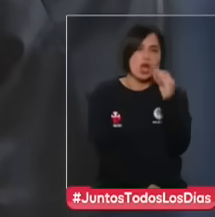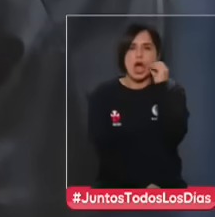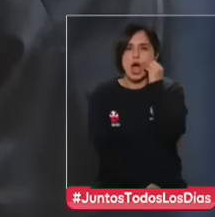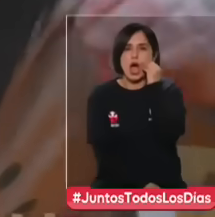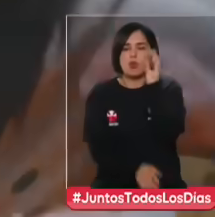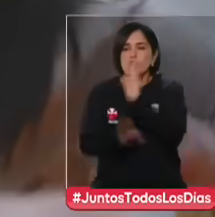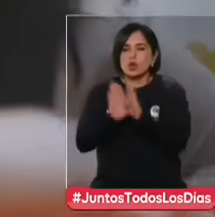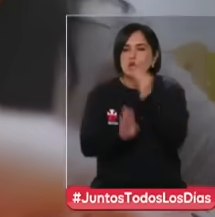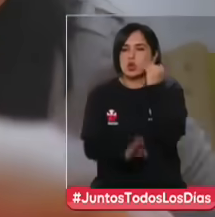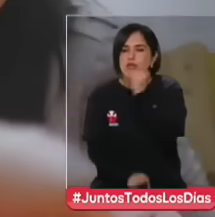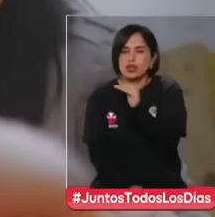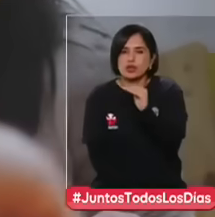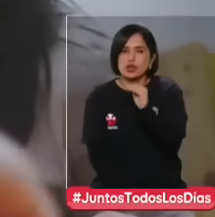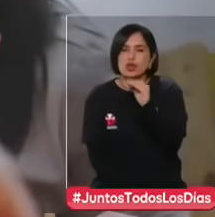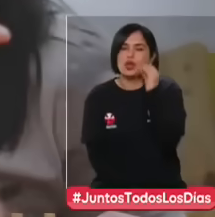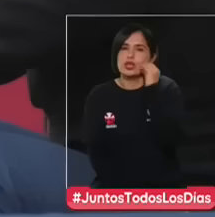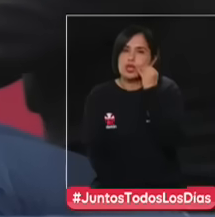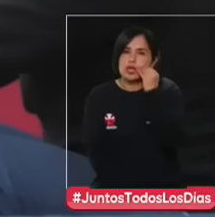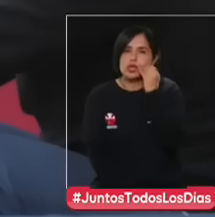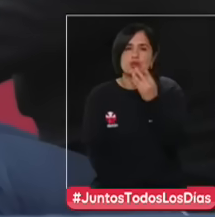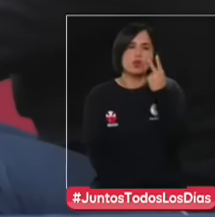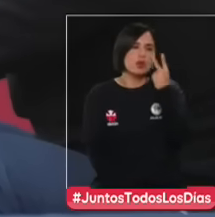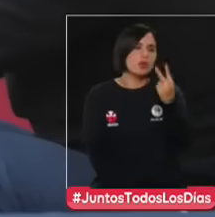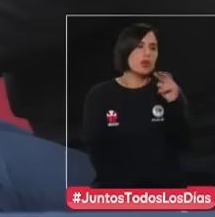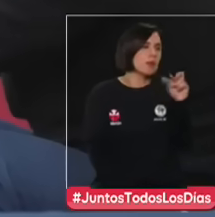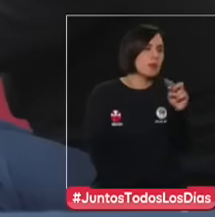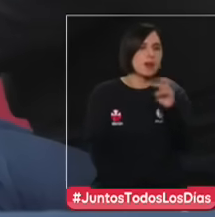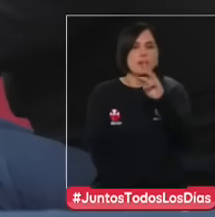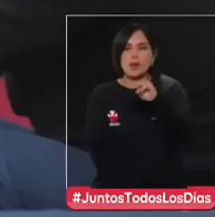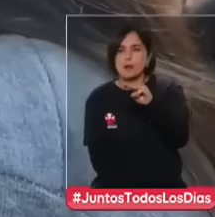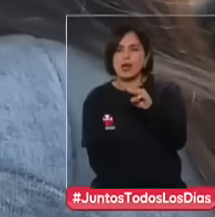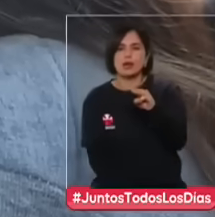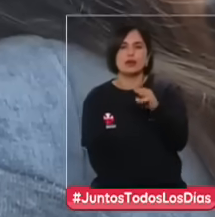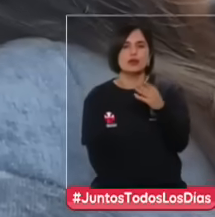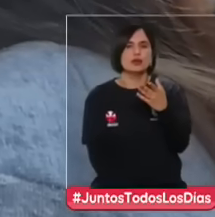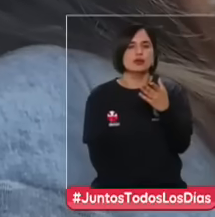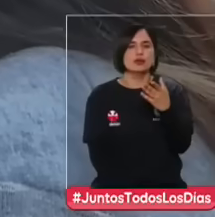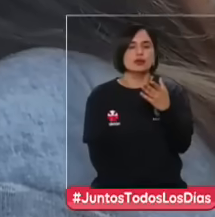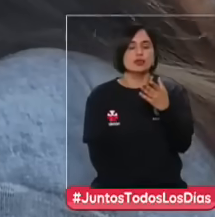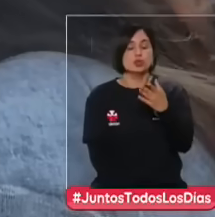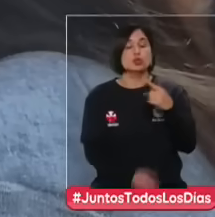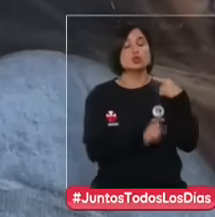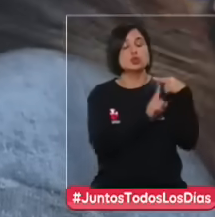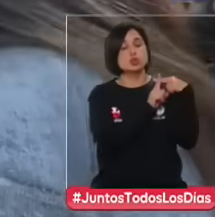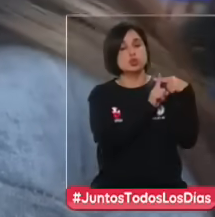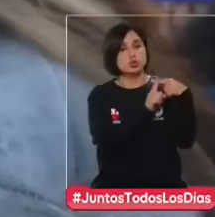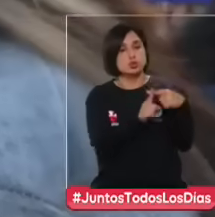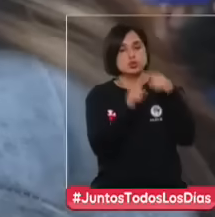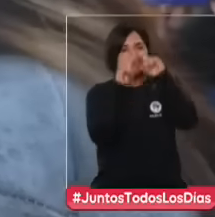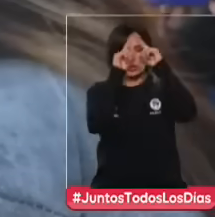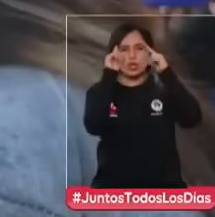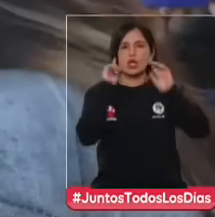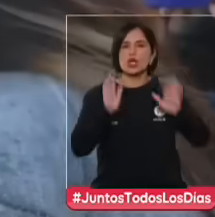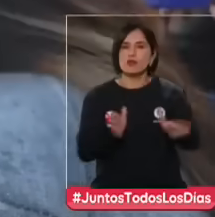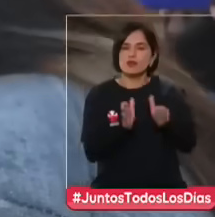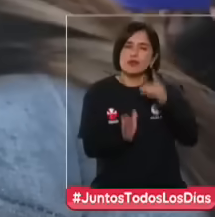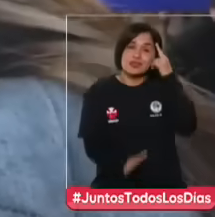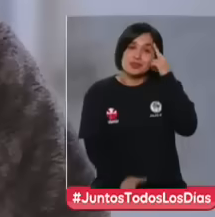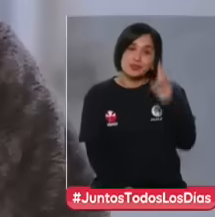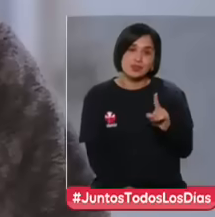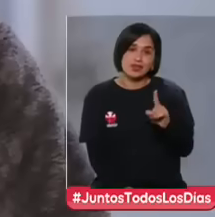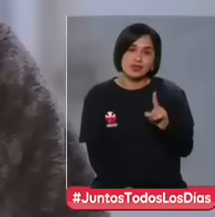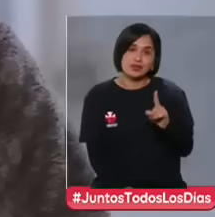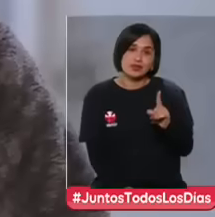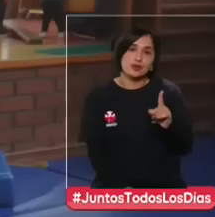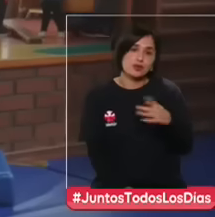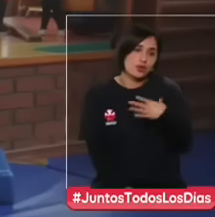Uno ve a los papás, ve a las mamás comprometidas con sus hijos. Harto sacrificio, harto esfuerzo, pero al final uno por